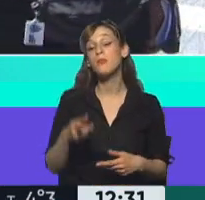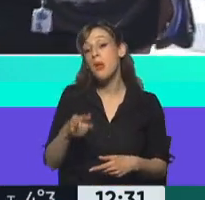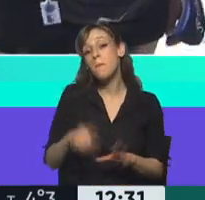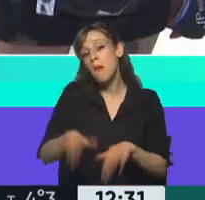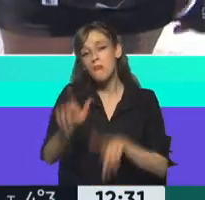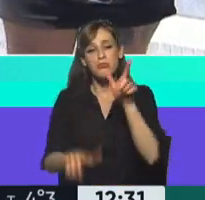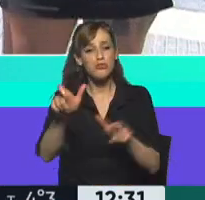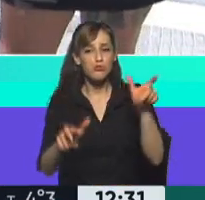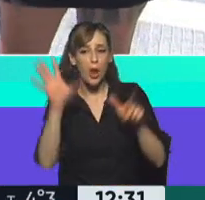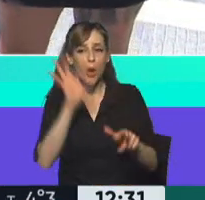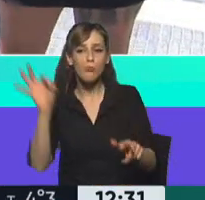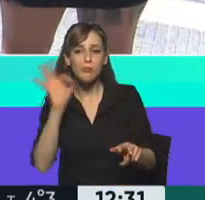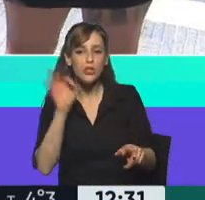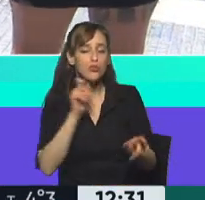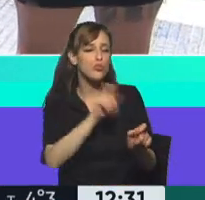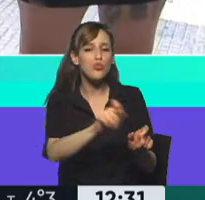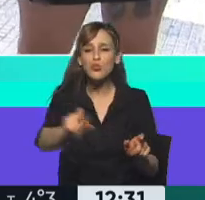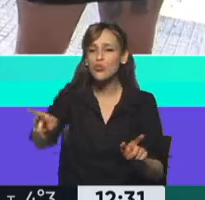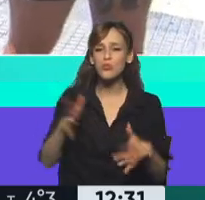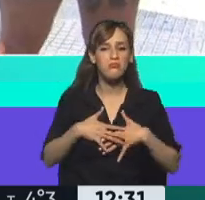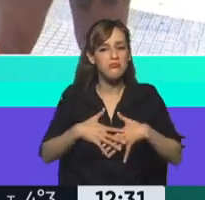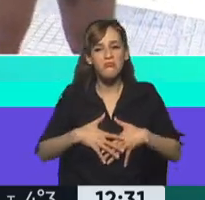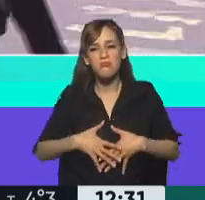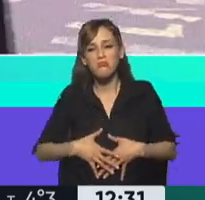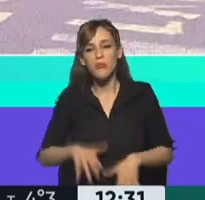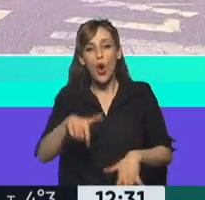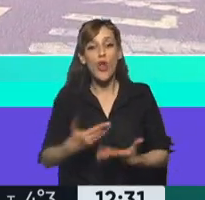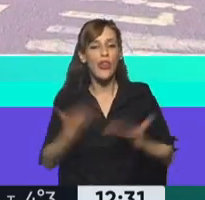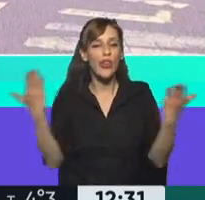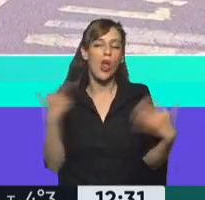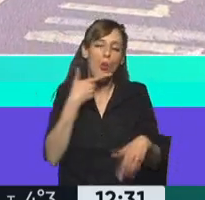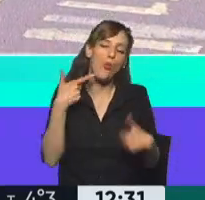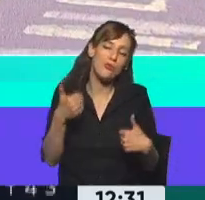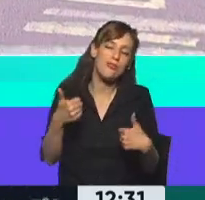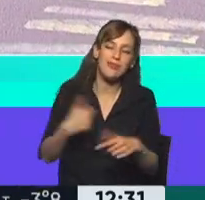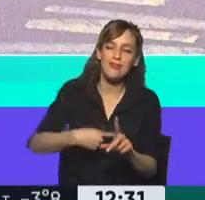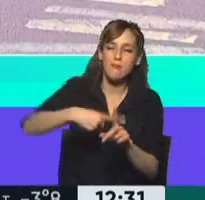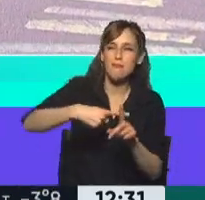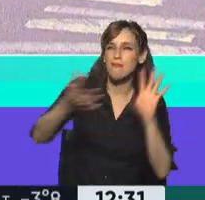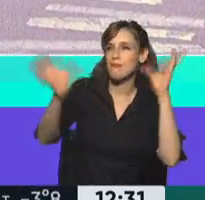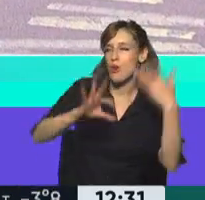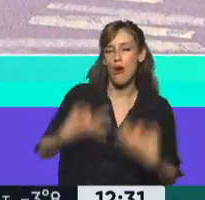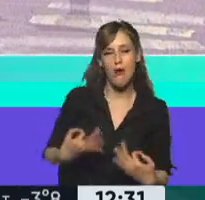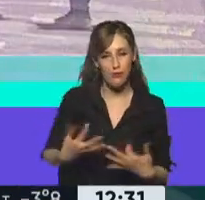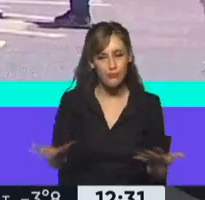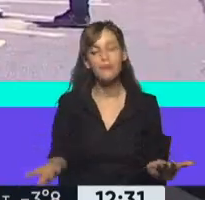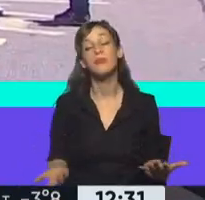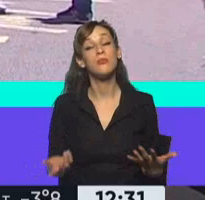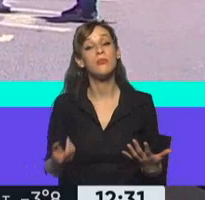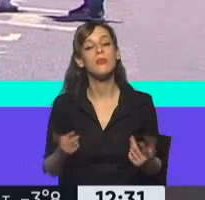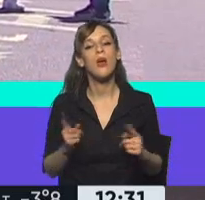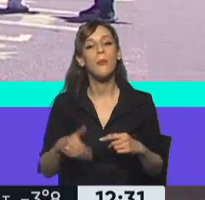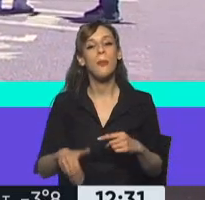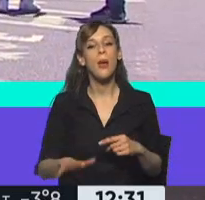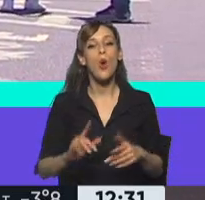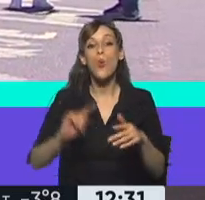la gente, ¿no? Está todo muy tranquilo, el día ayuda, ¿verdad? Y reitero, vamos a repasar un poquito,